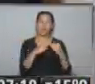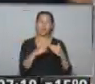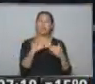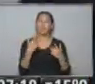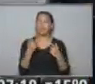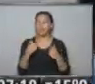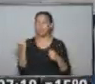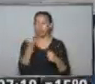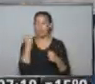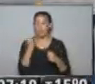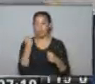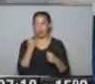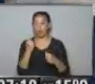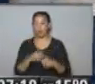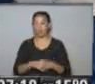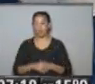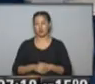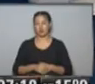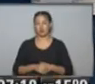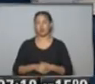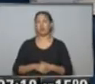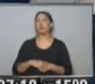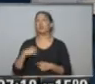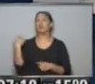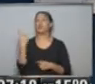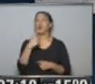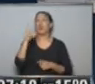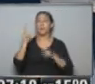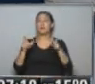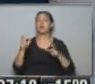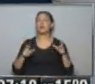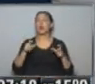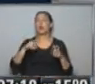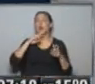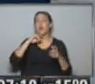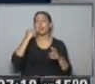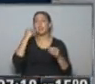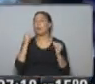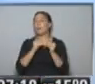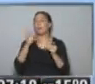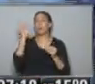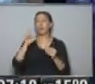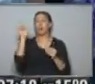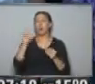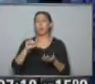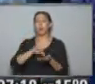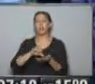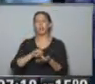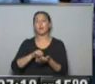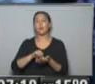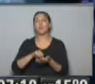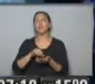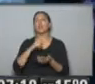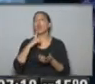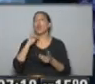tener un valor también y muy importante. A toda la gente de la ciudad de La Plata y a los compañeros de todo el país también, que remitan